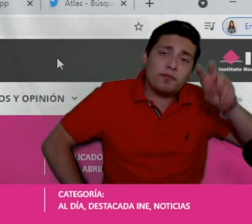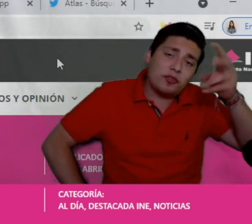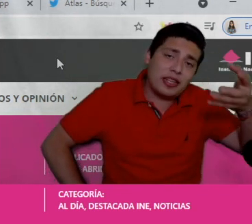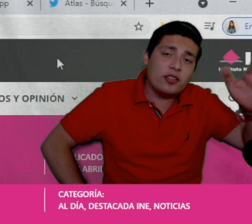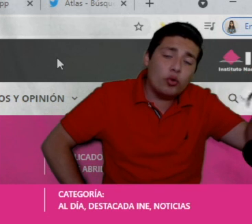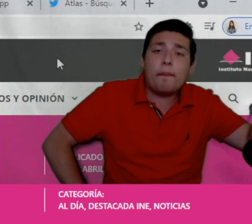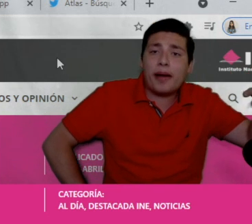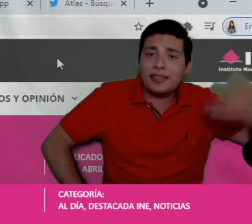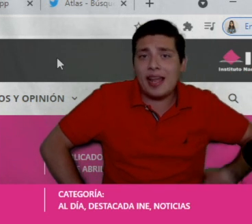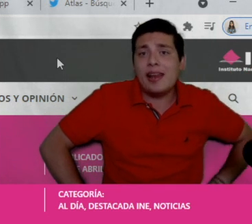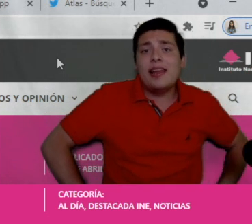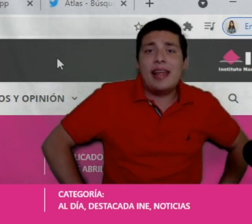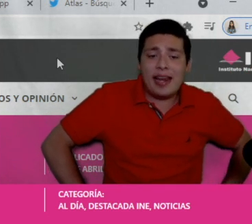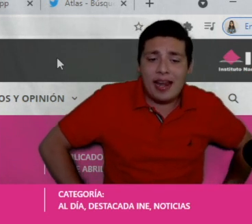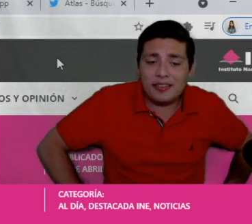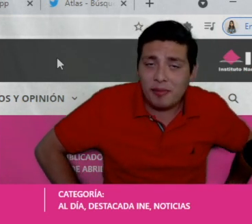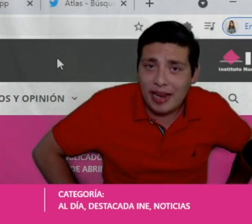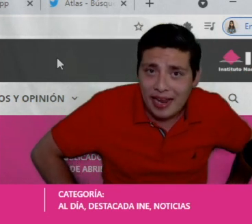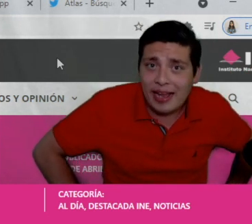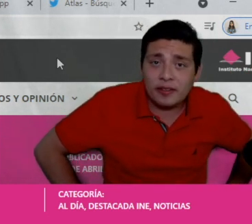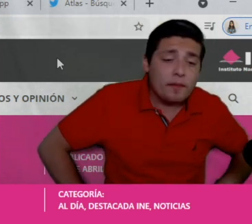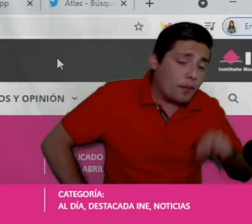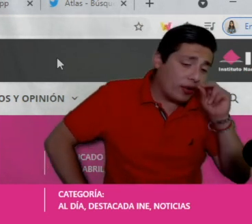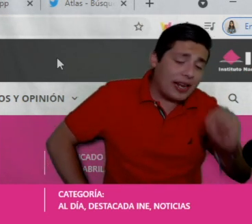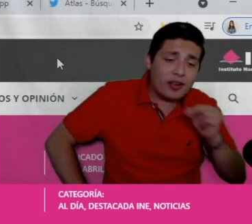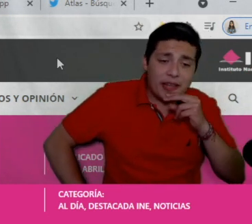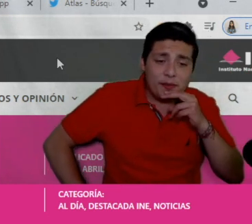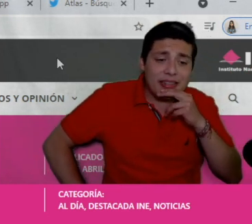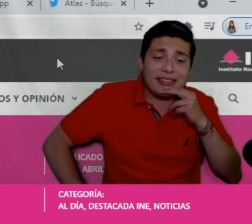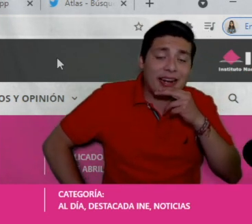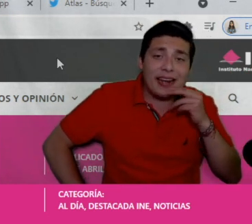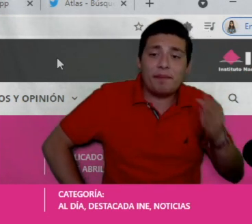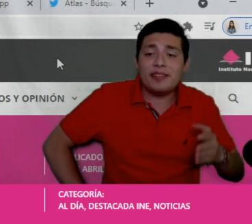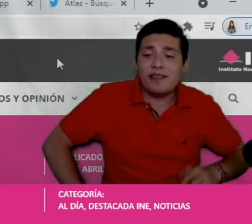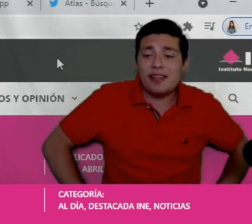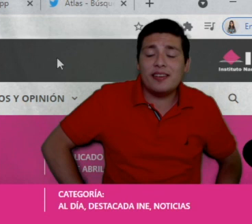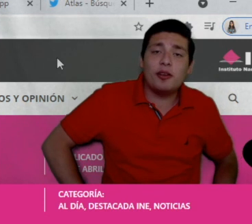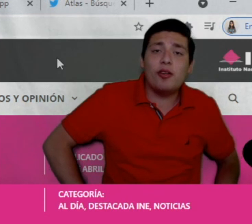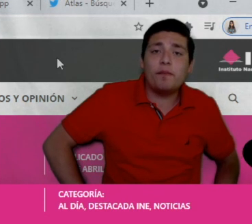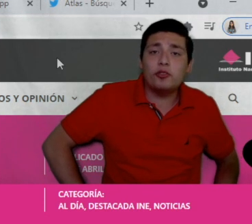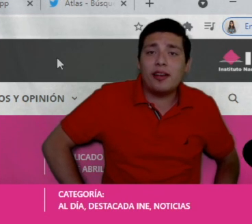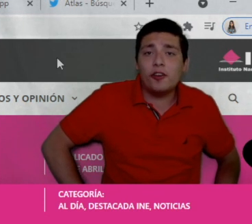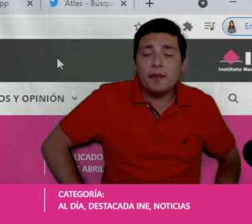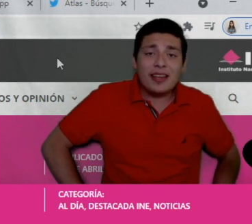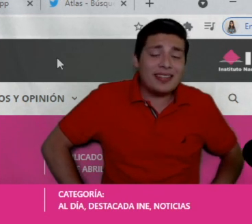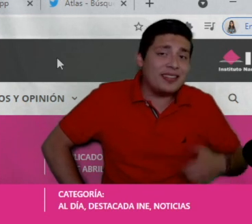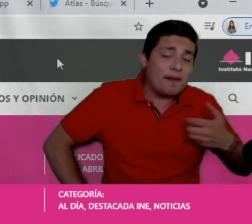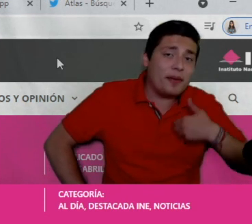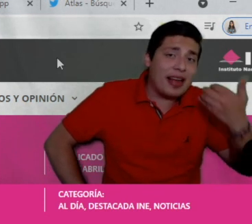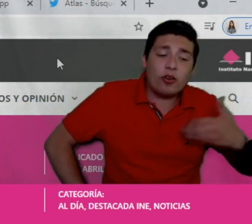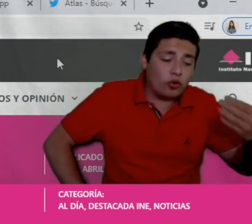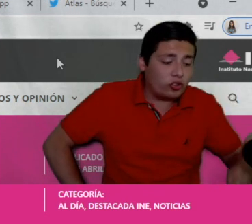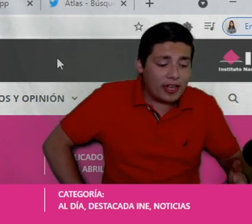una censura parcial en las mañaneras. Porque algo que debemos de destacar al presidente Andrés Manuel López Obrador es